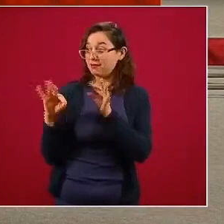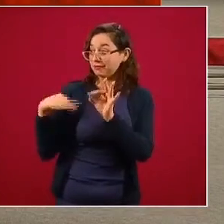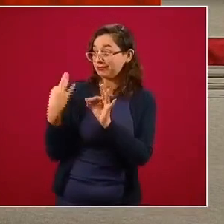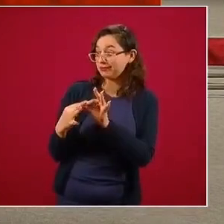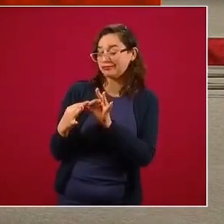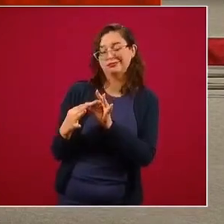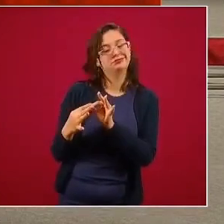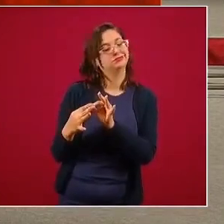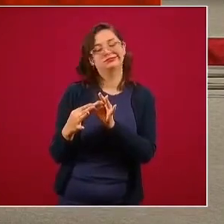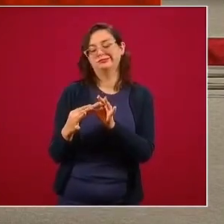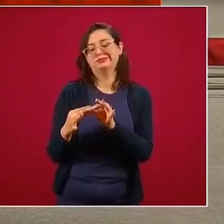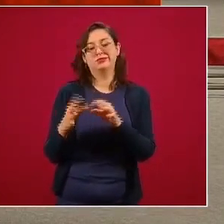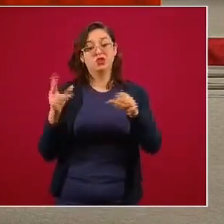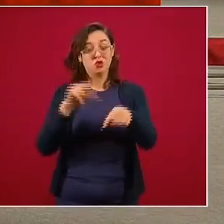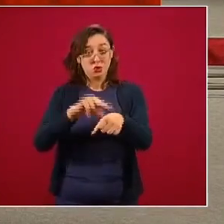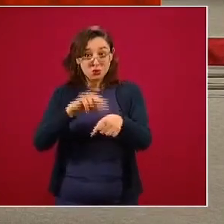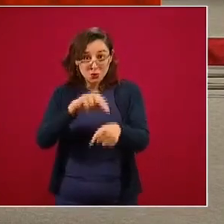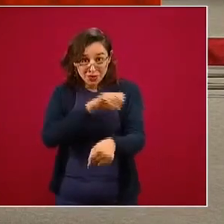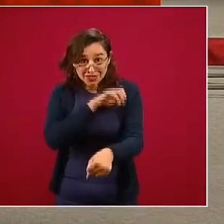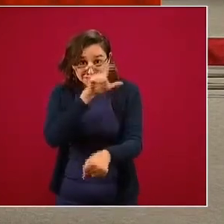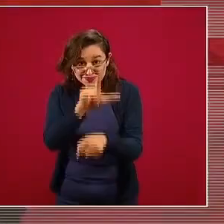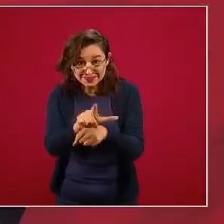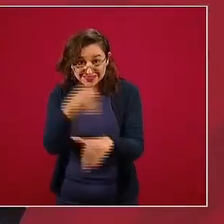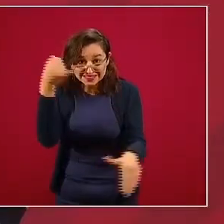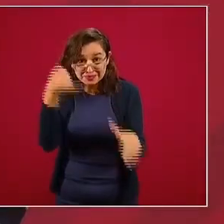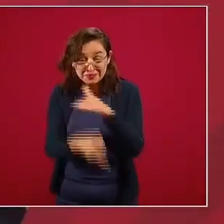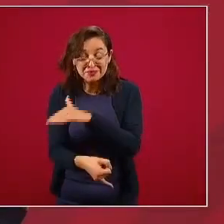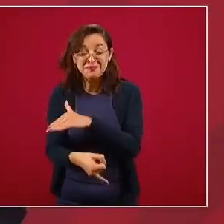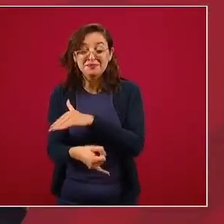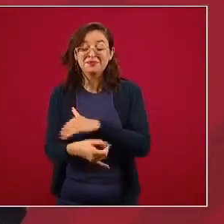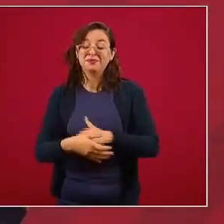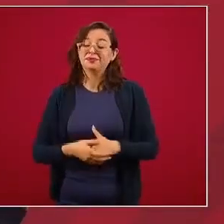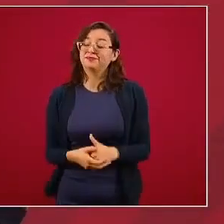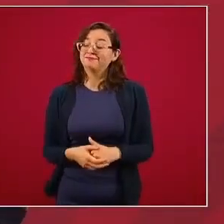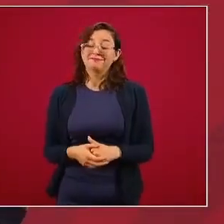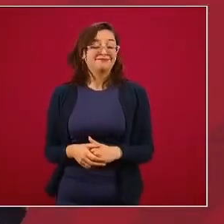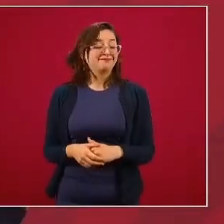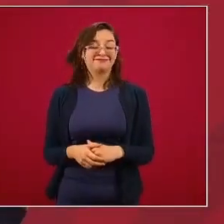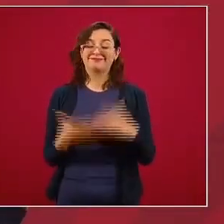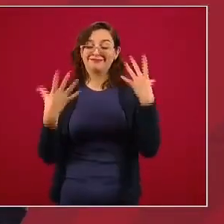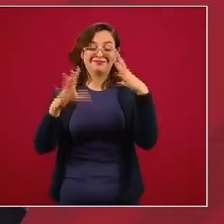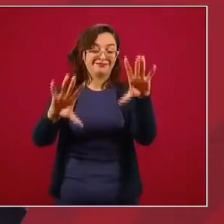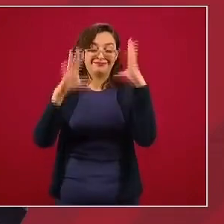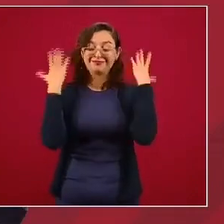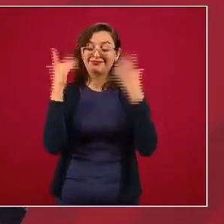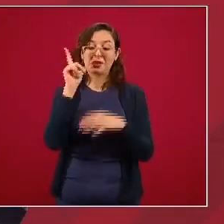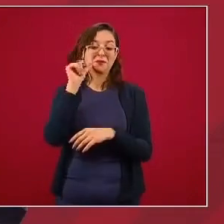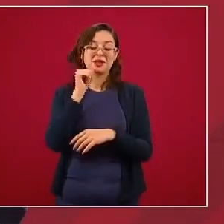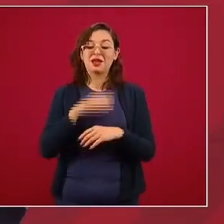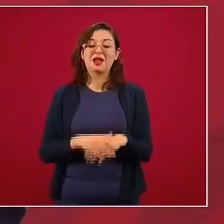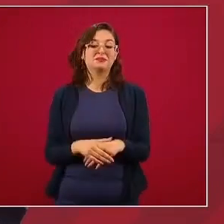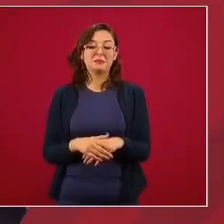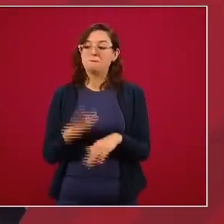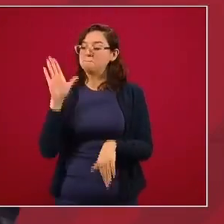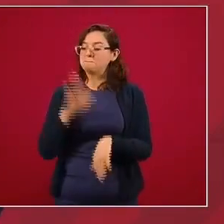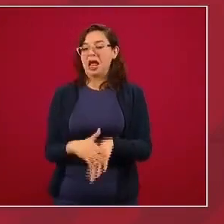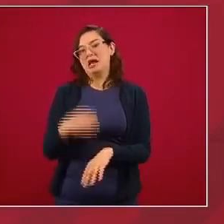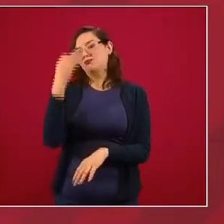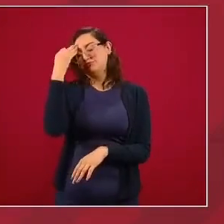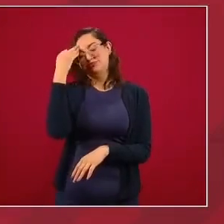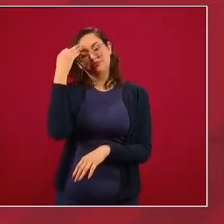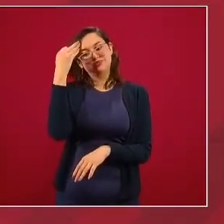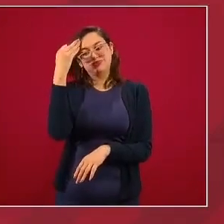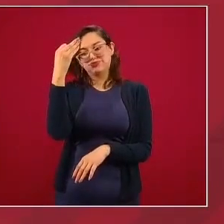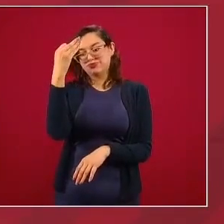Cuando hablamos de especialistas médicas, tampoco se forman de la noche a la mañana, tardan aún más. Es